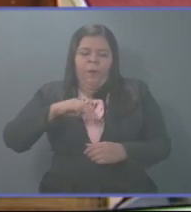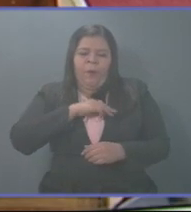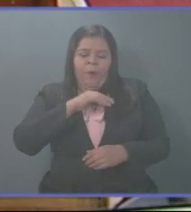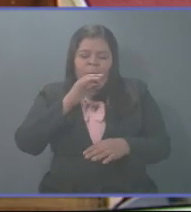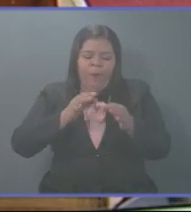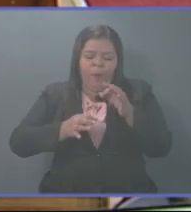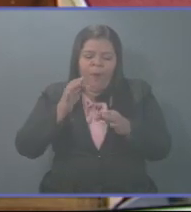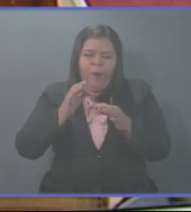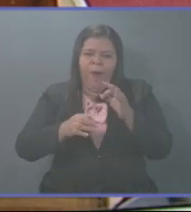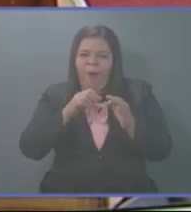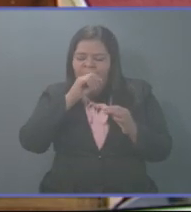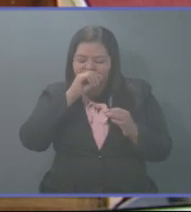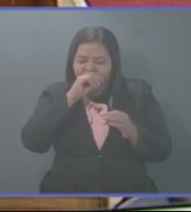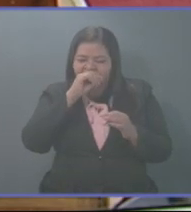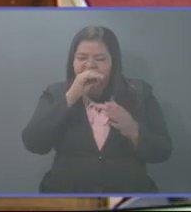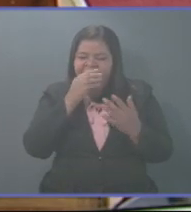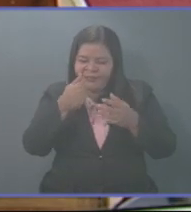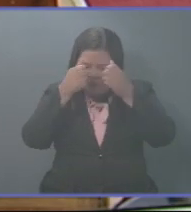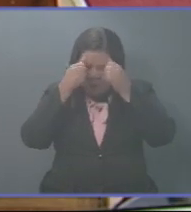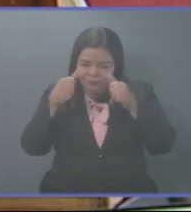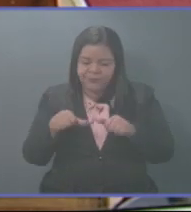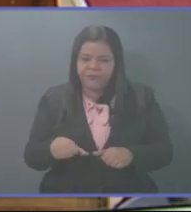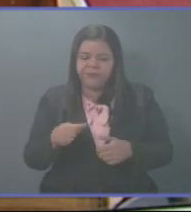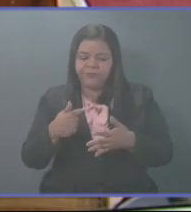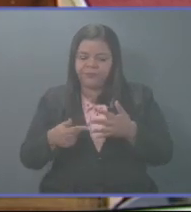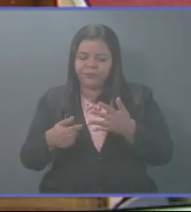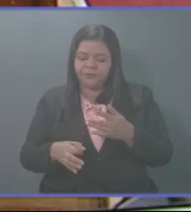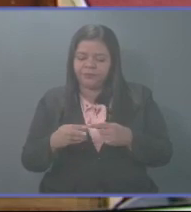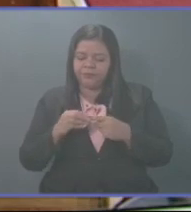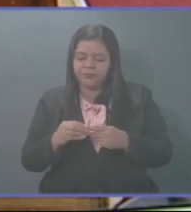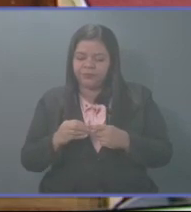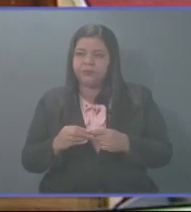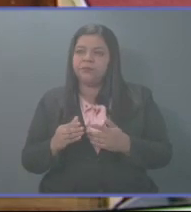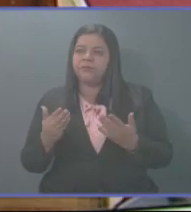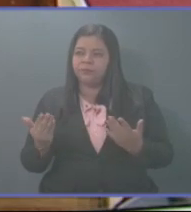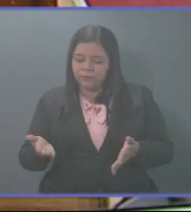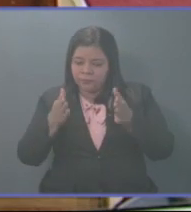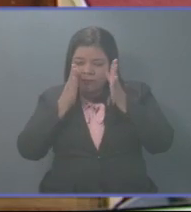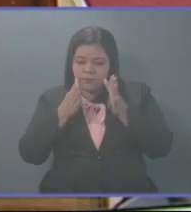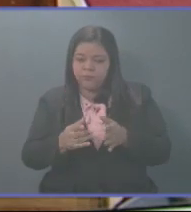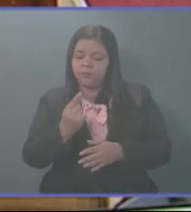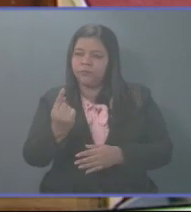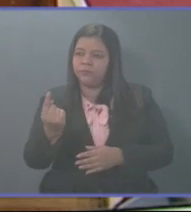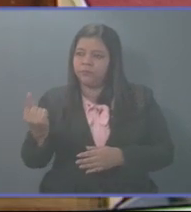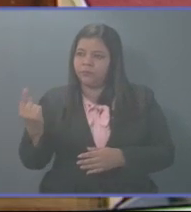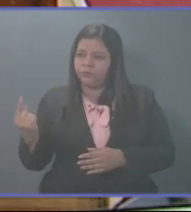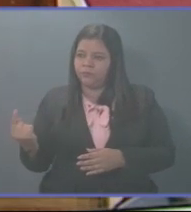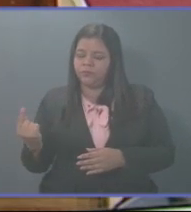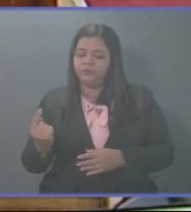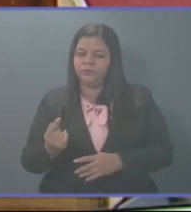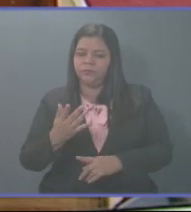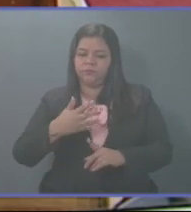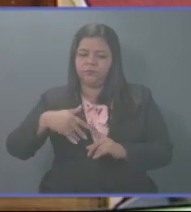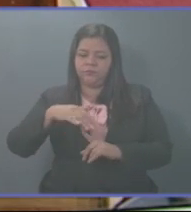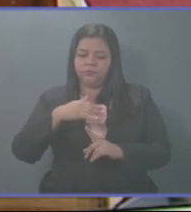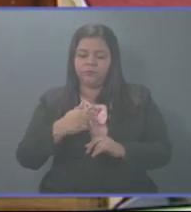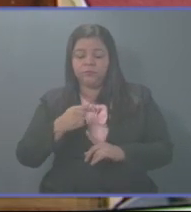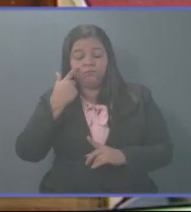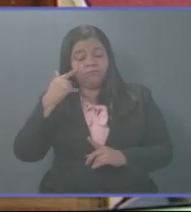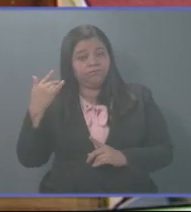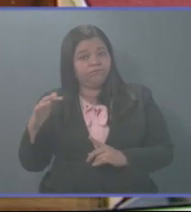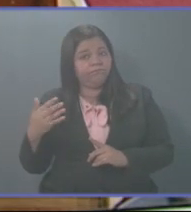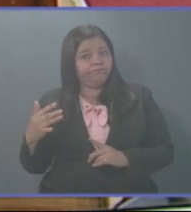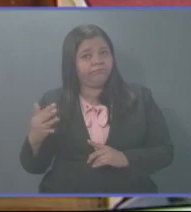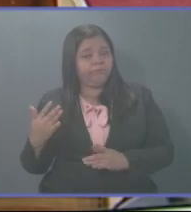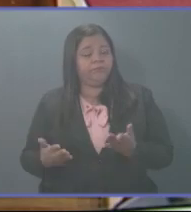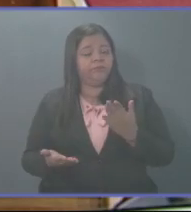Justicia y Seguridad Pública. En el sentido se apruebe ley especial para la atención de personas en condición o riesgo